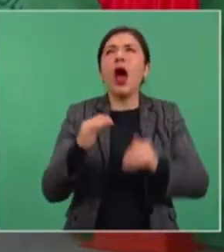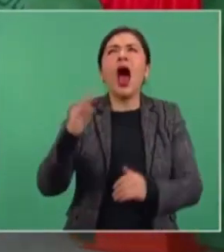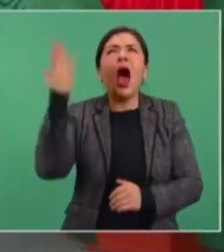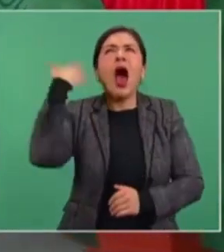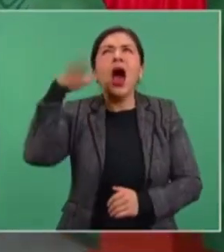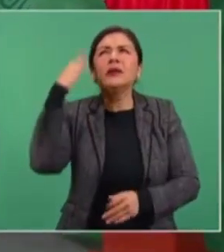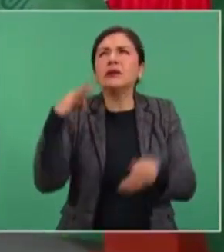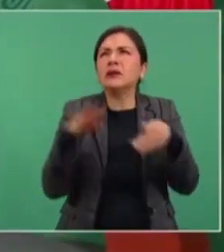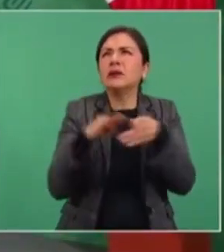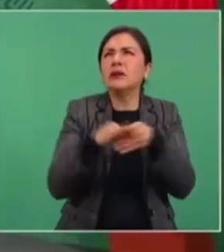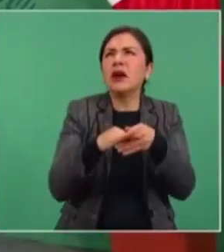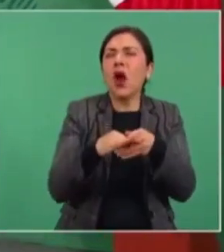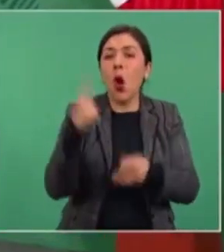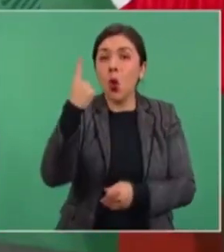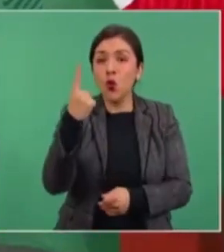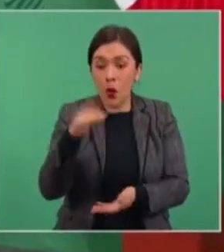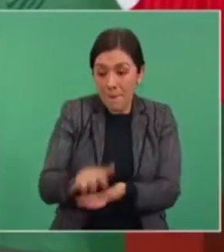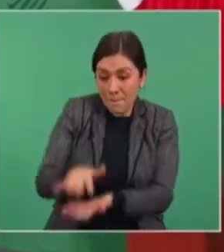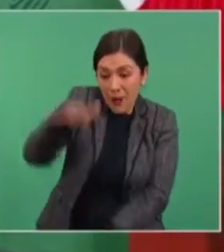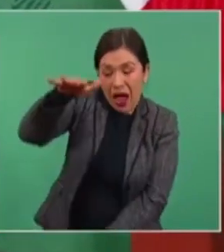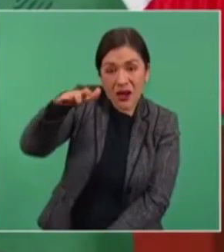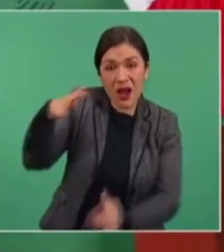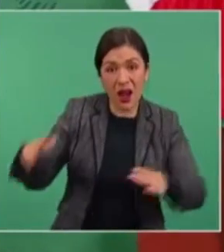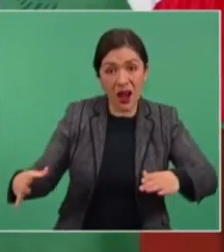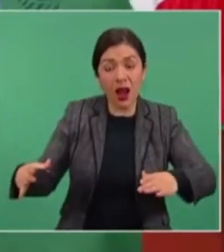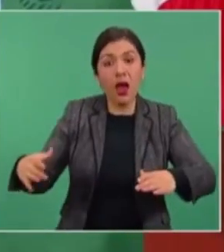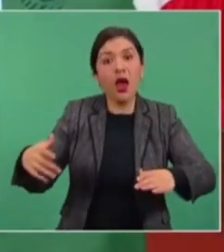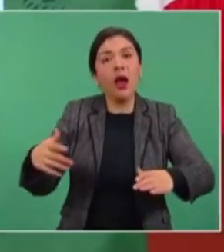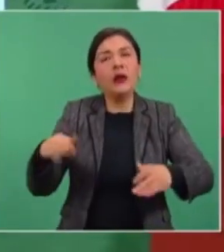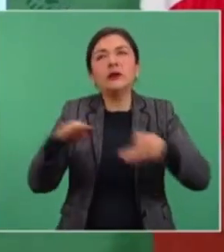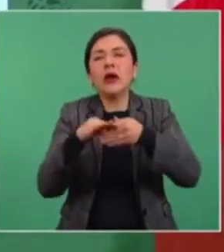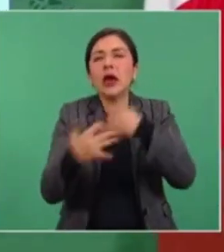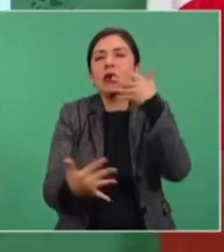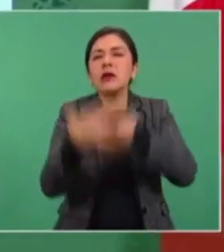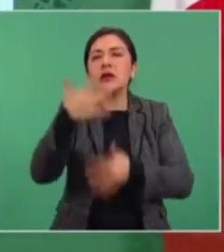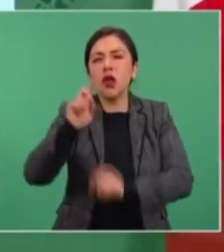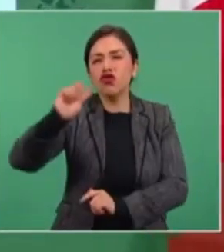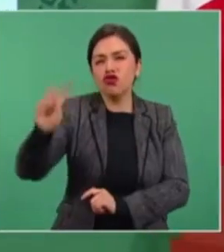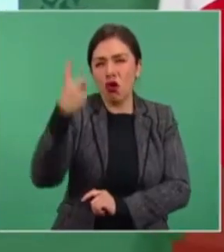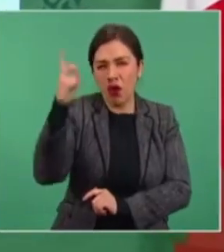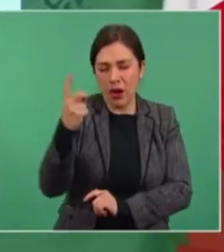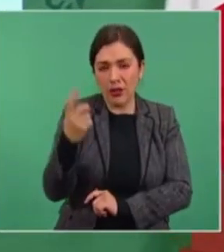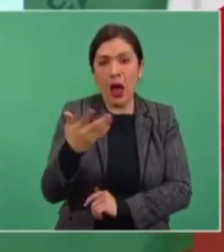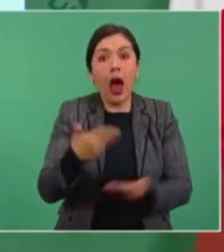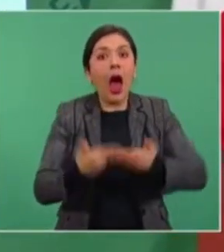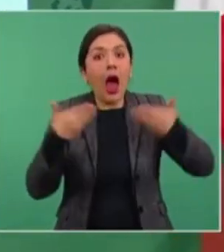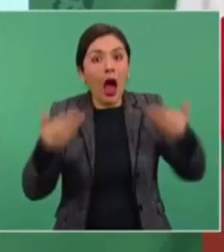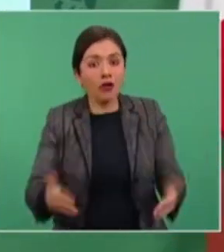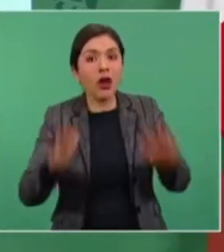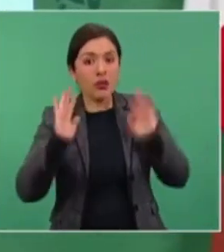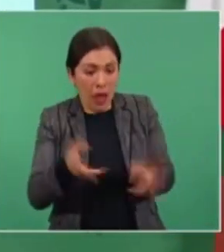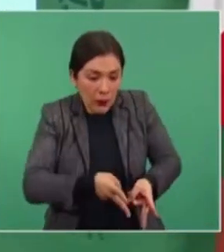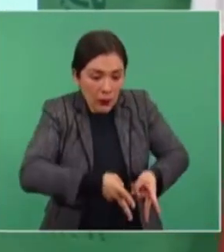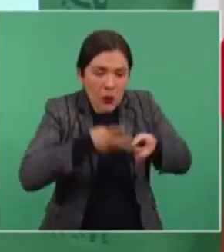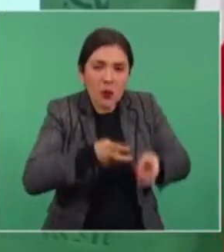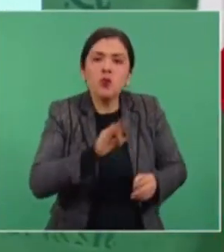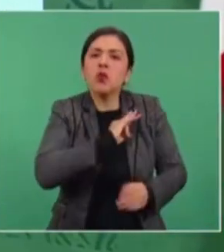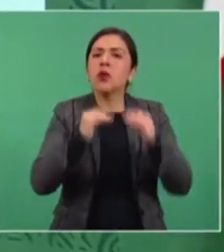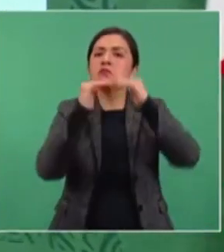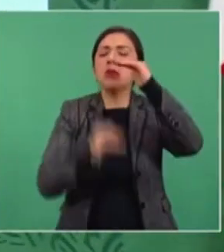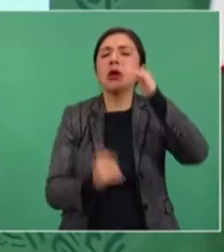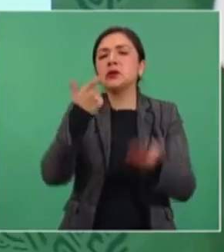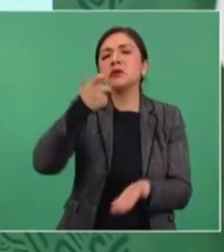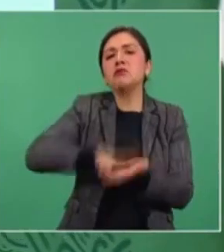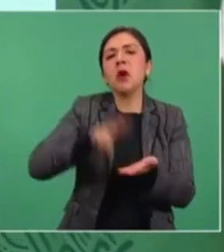barril. Ya estamos ahora extrayendo petróleo a costos de $4